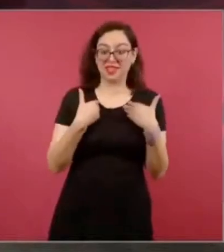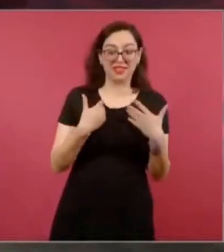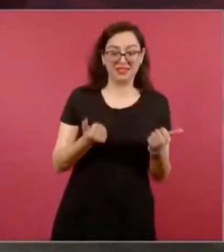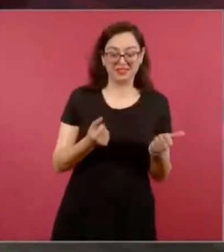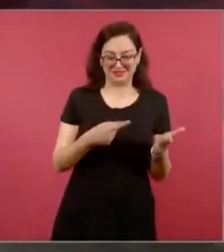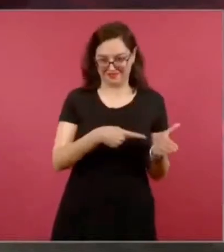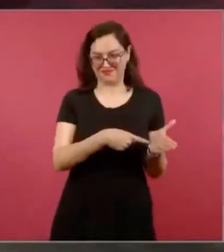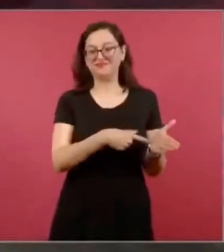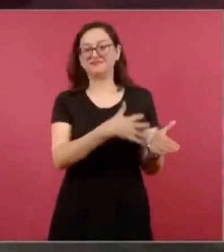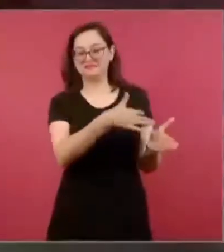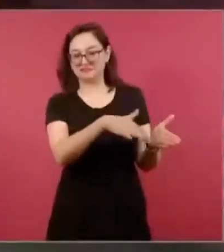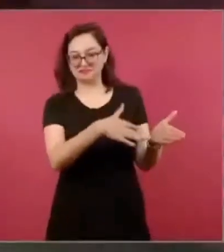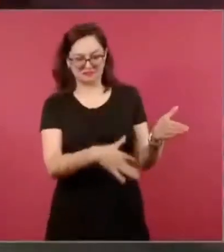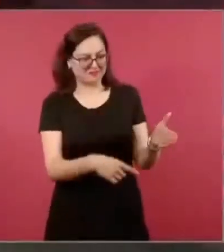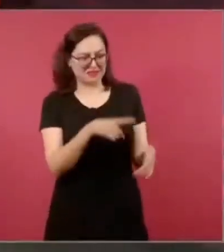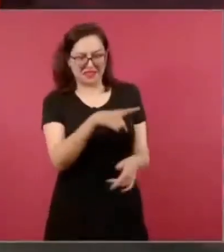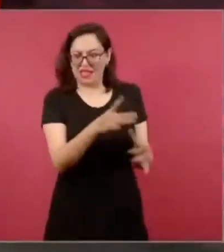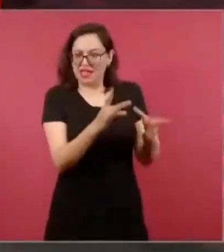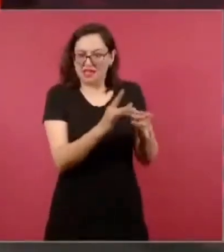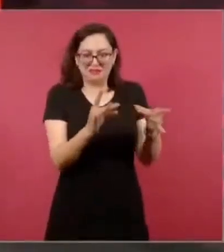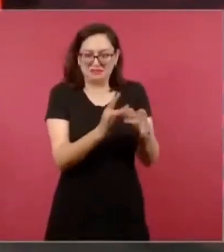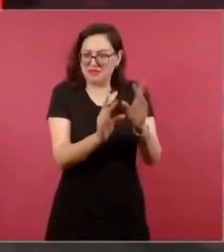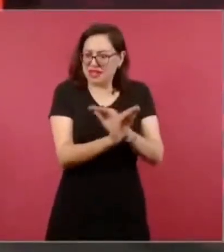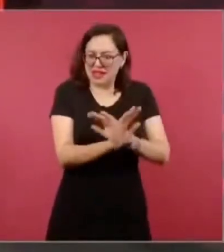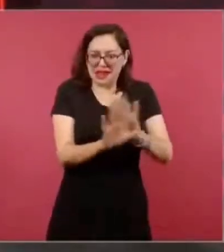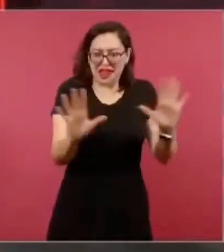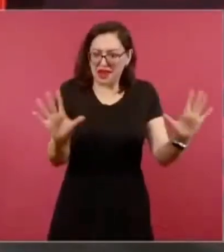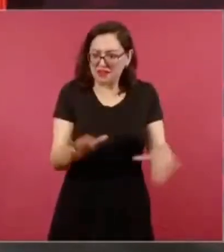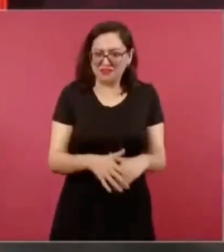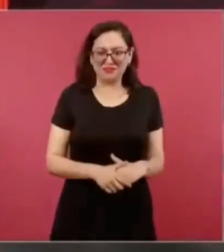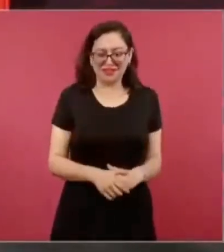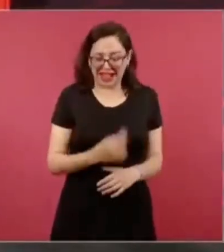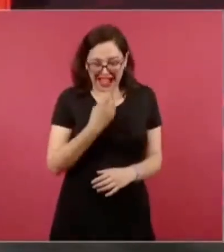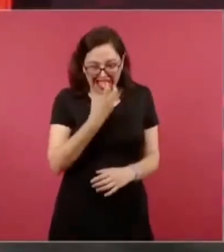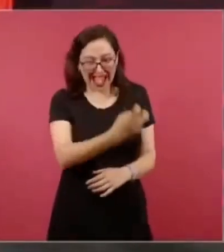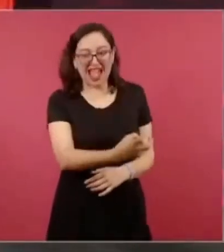Y ella lo explica muy bien, magistralmente.